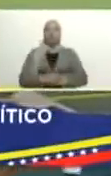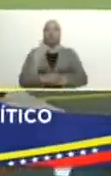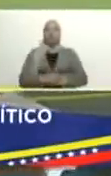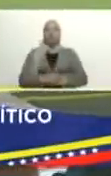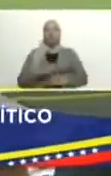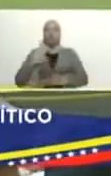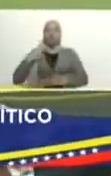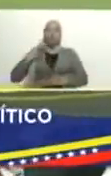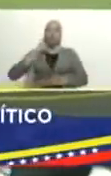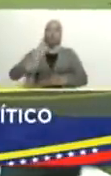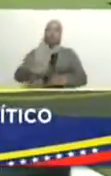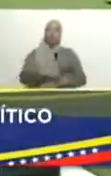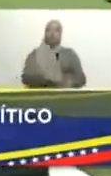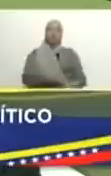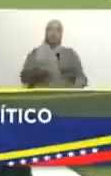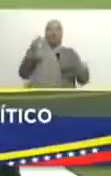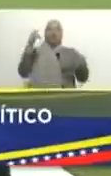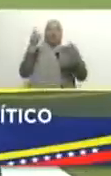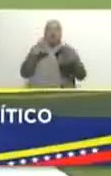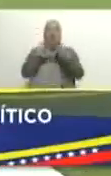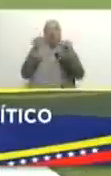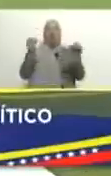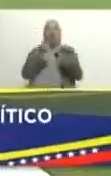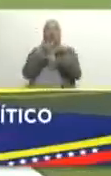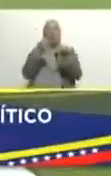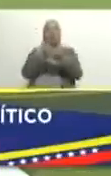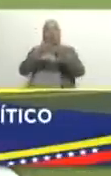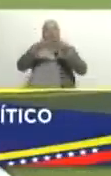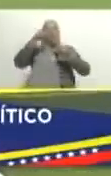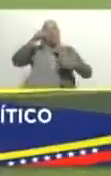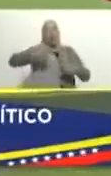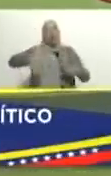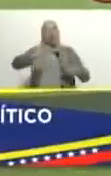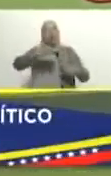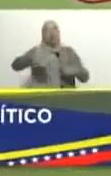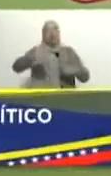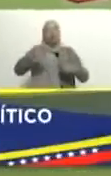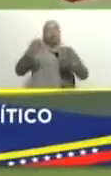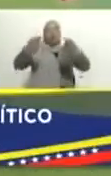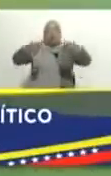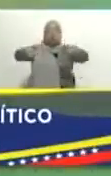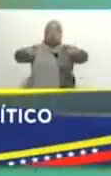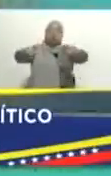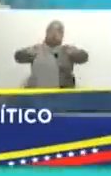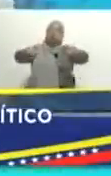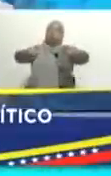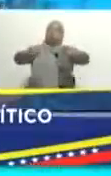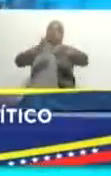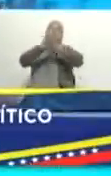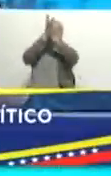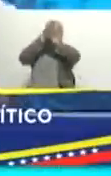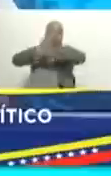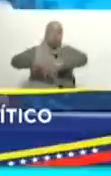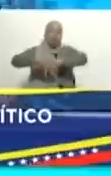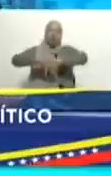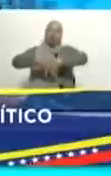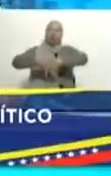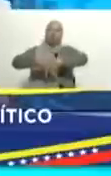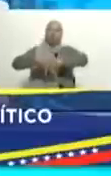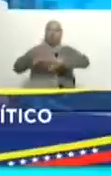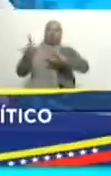la condena unánime por parte de todo el país de las sanciones criminales, inmorales